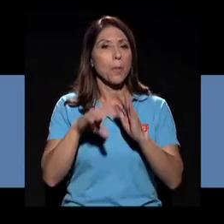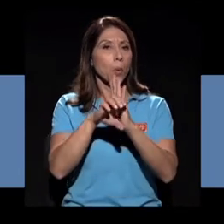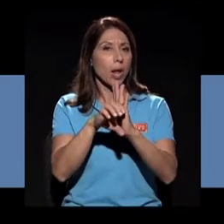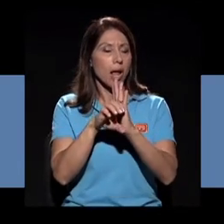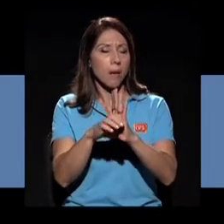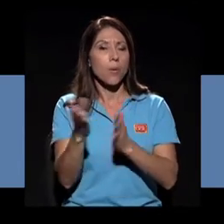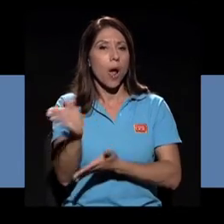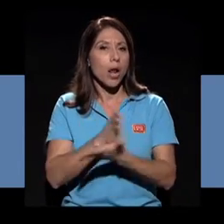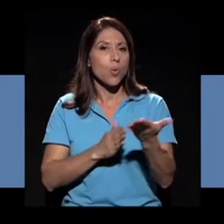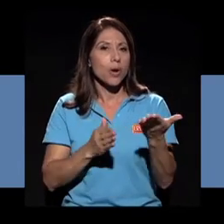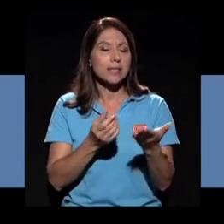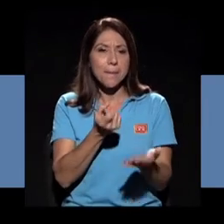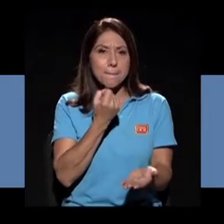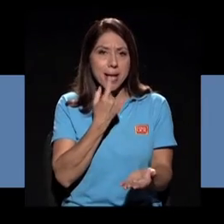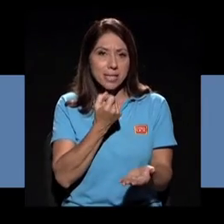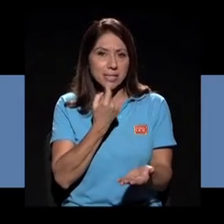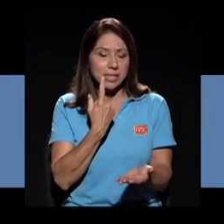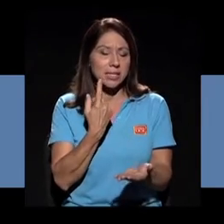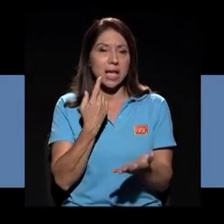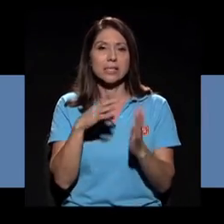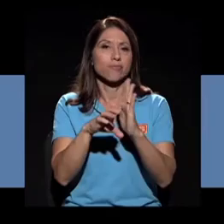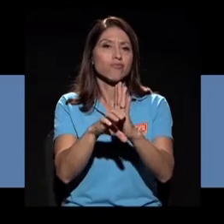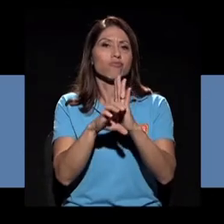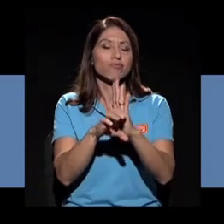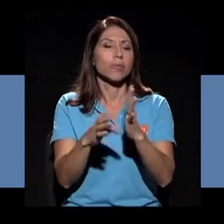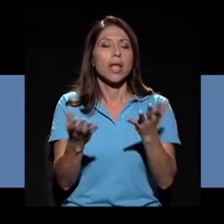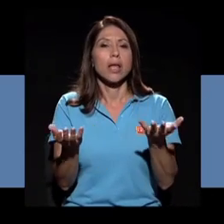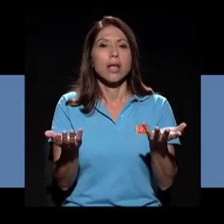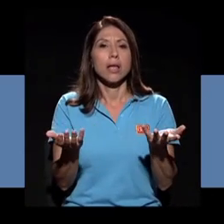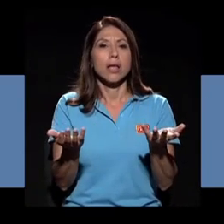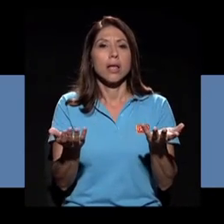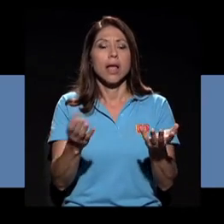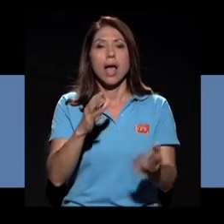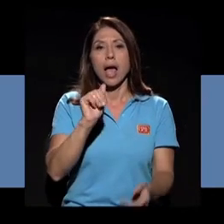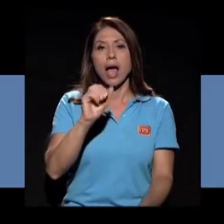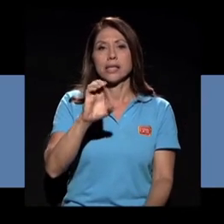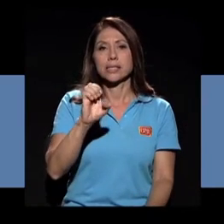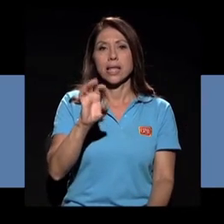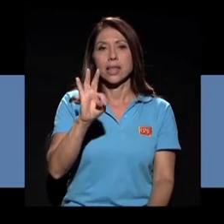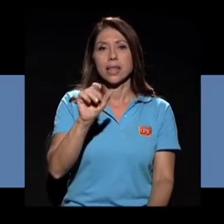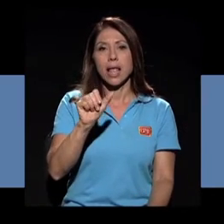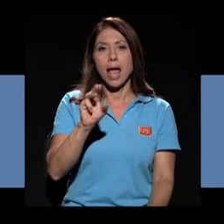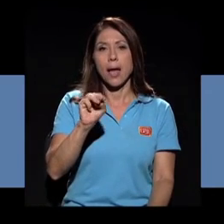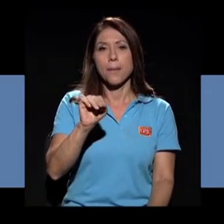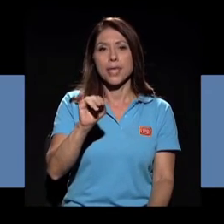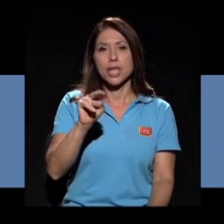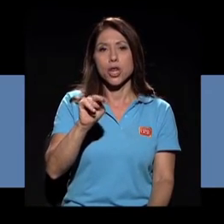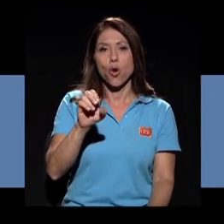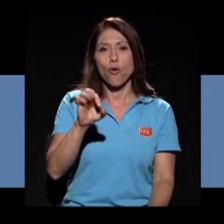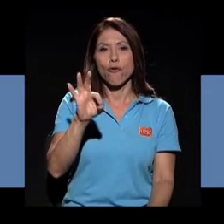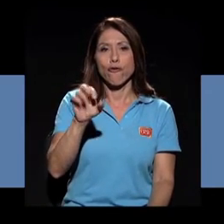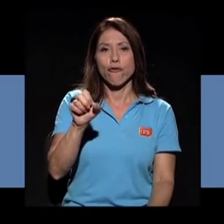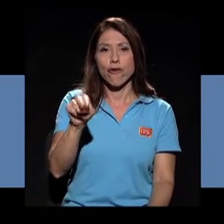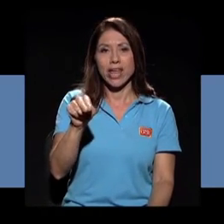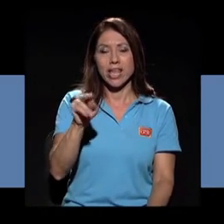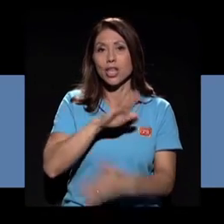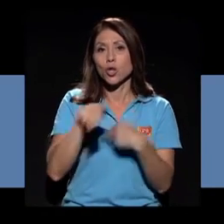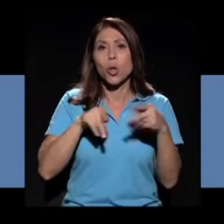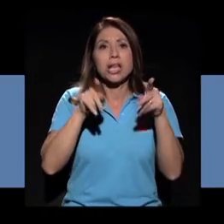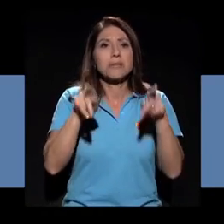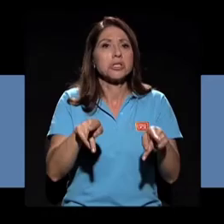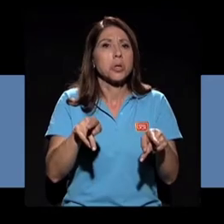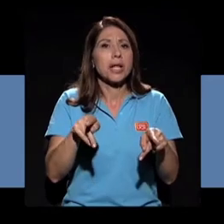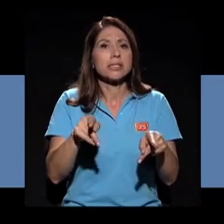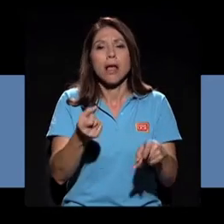Por ejemplo, algunas pastillas, para decir algo, algunas, la acetaminofén, que ese todo el mundo hace la receta